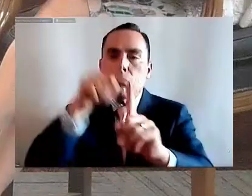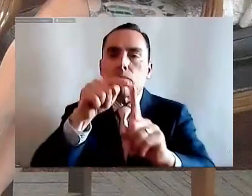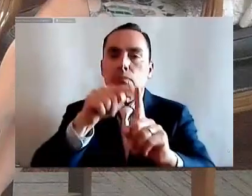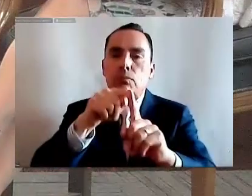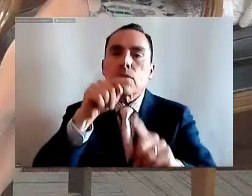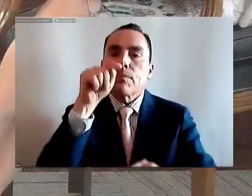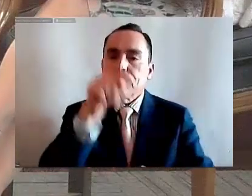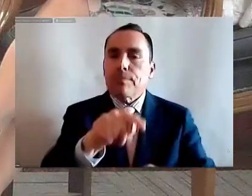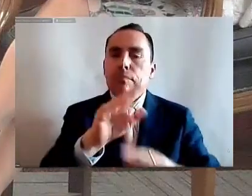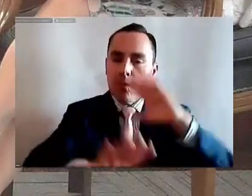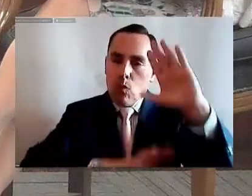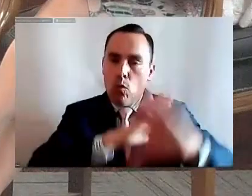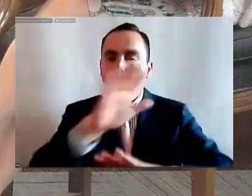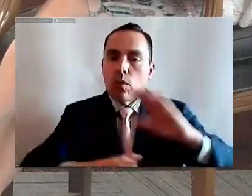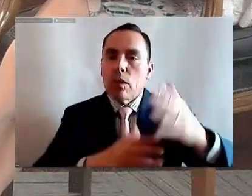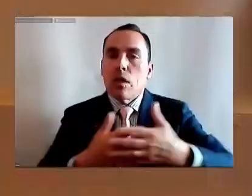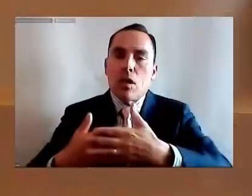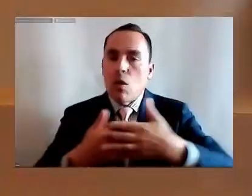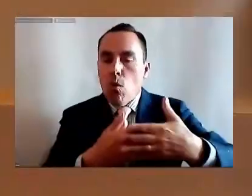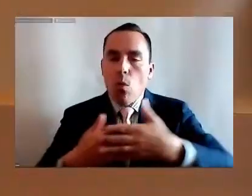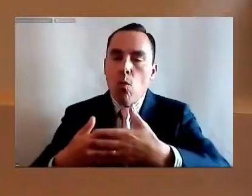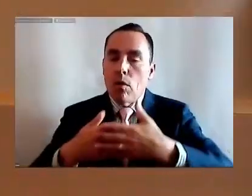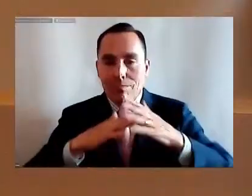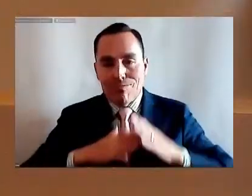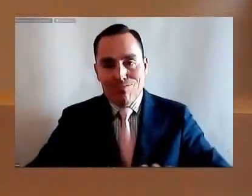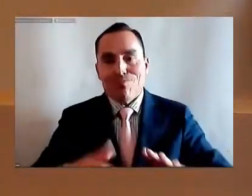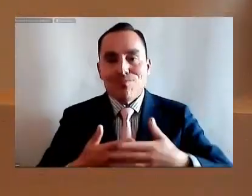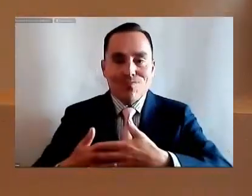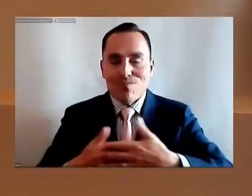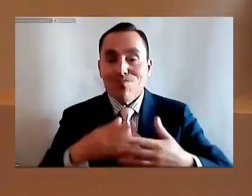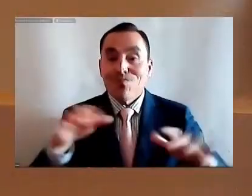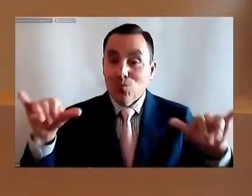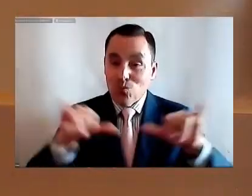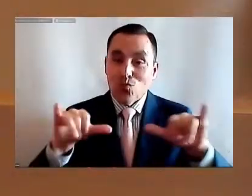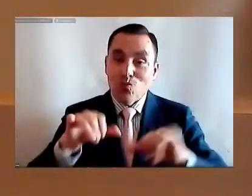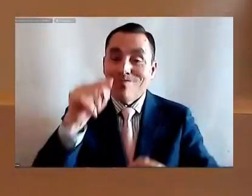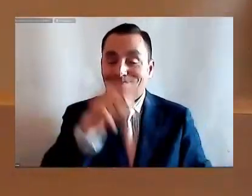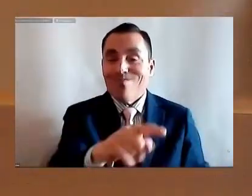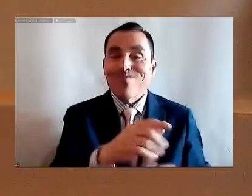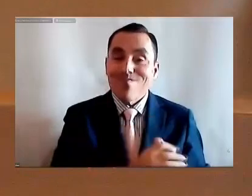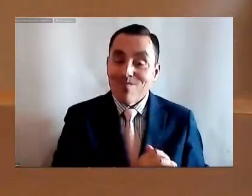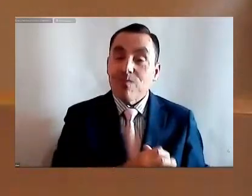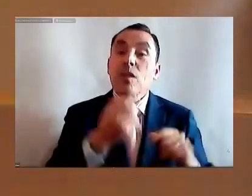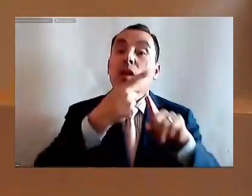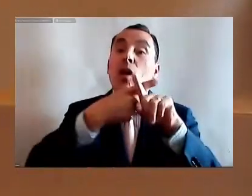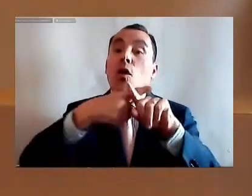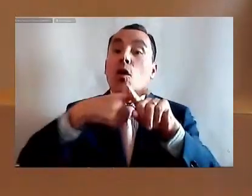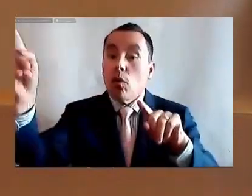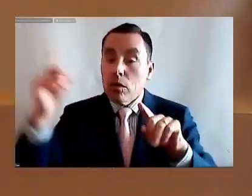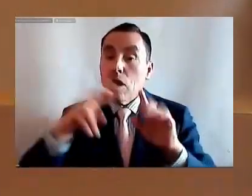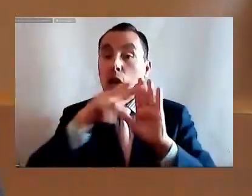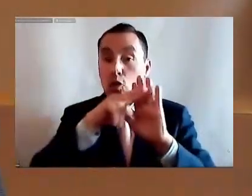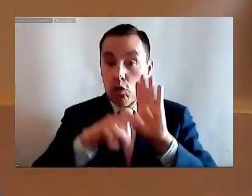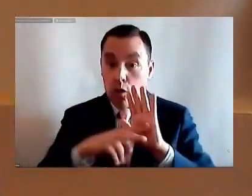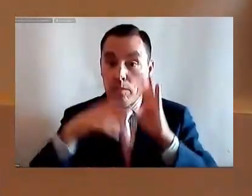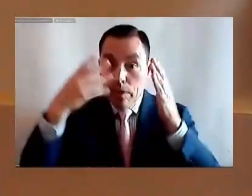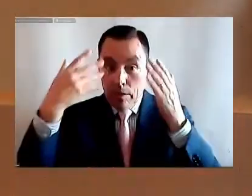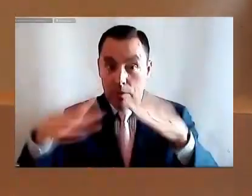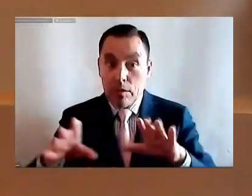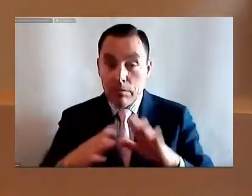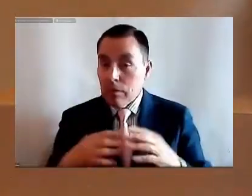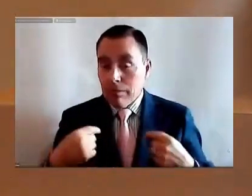bien del recién nacido. Así también hay otras normas que ya salen de mi ámbito